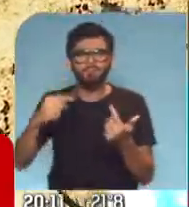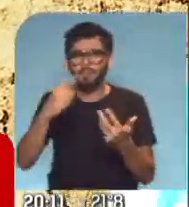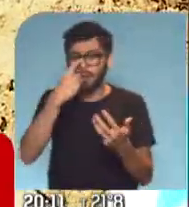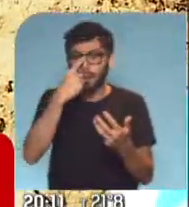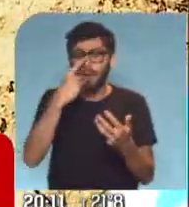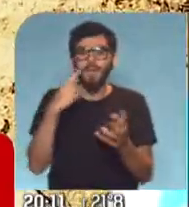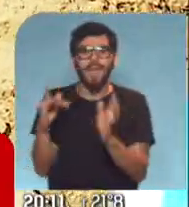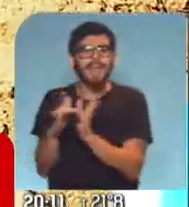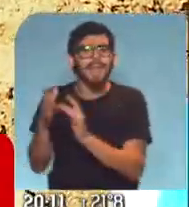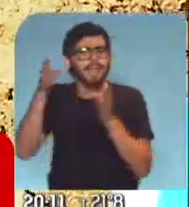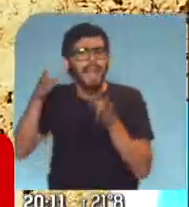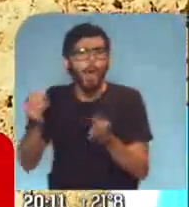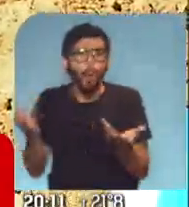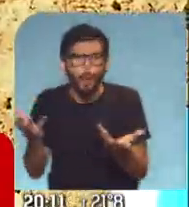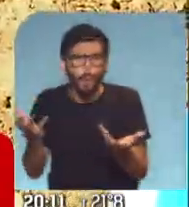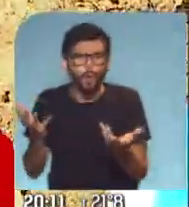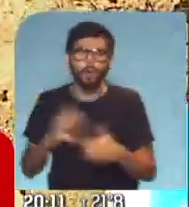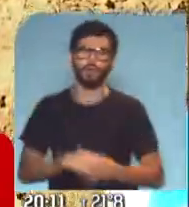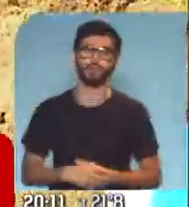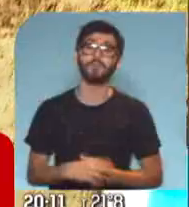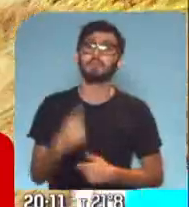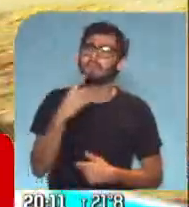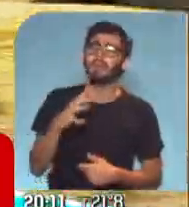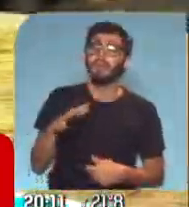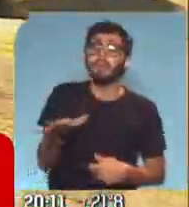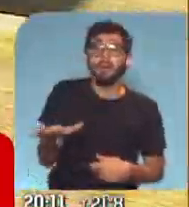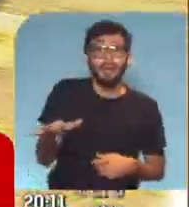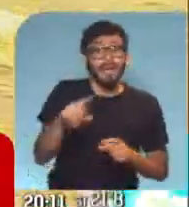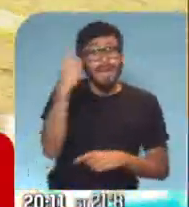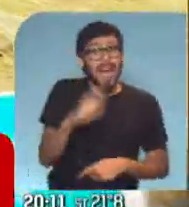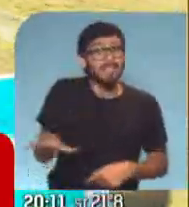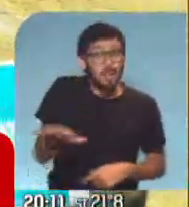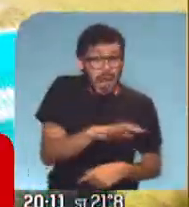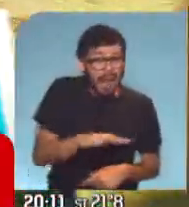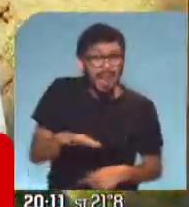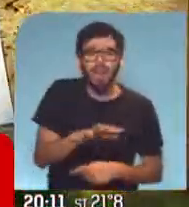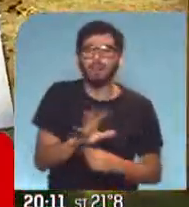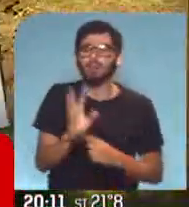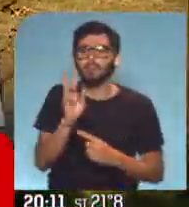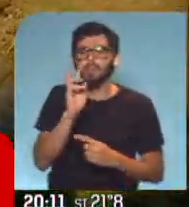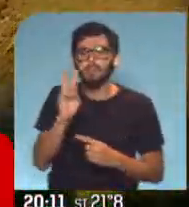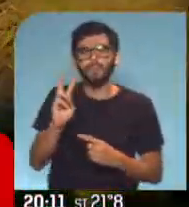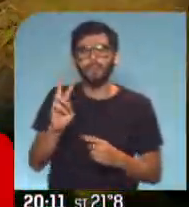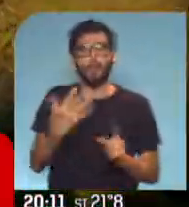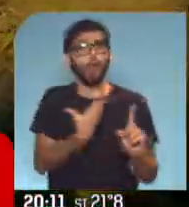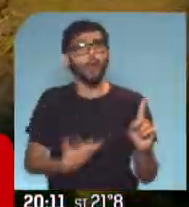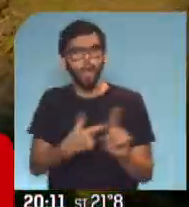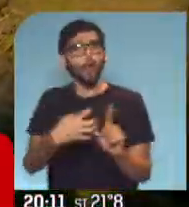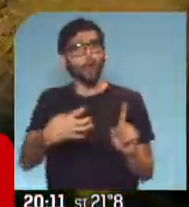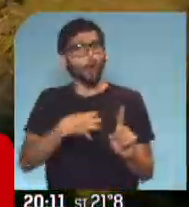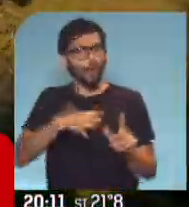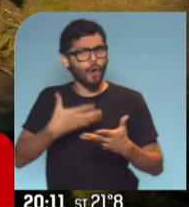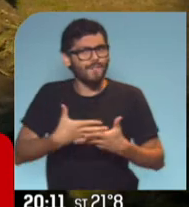la Iglesia. Bueno, se nota en el ambiente, en el ámbito nacional, un renacer de la confianza en el gobierno, en los